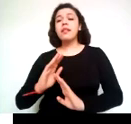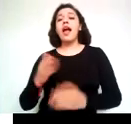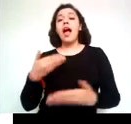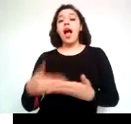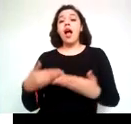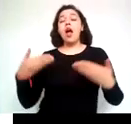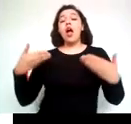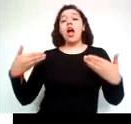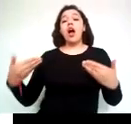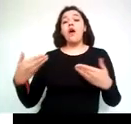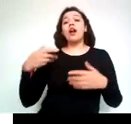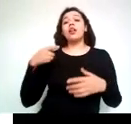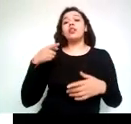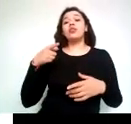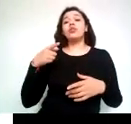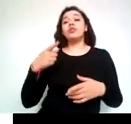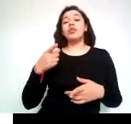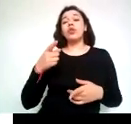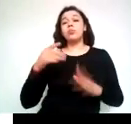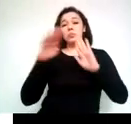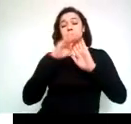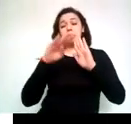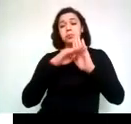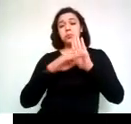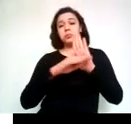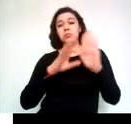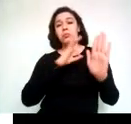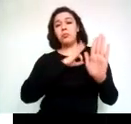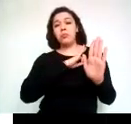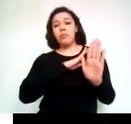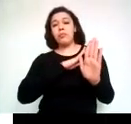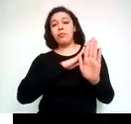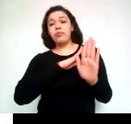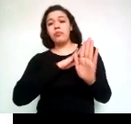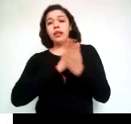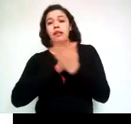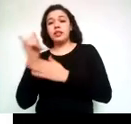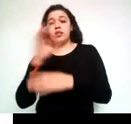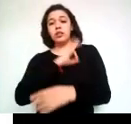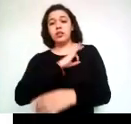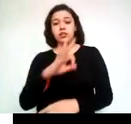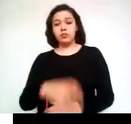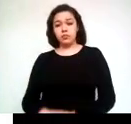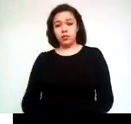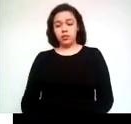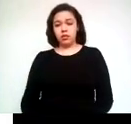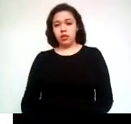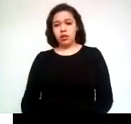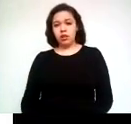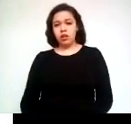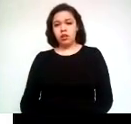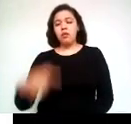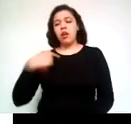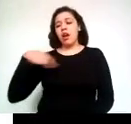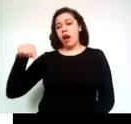tomes estos criterios para que puedas tomar decisiones, ¿no? Voy a empezar de abajo hacia arriba,